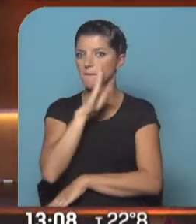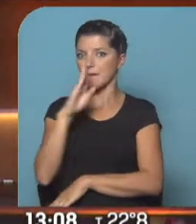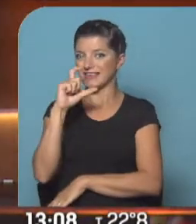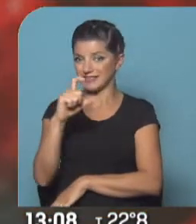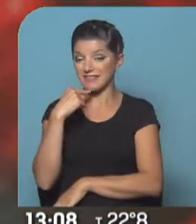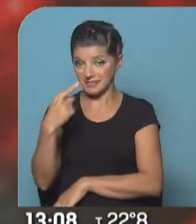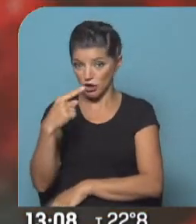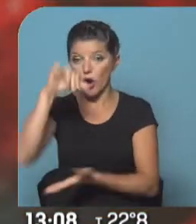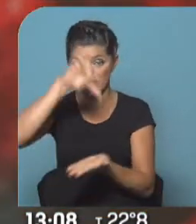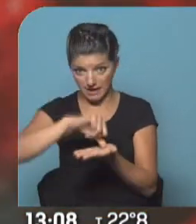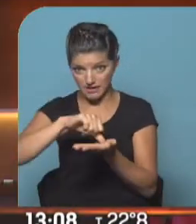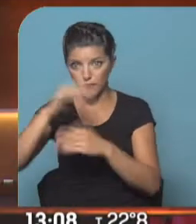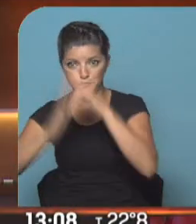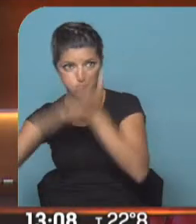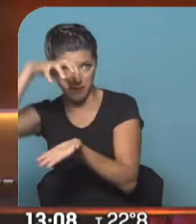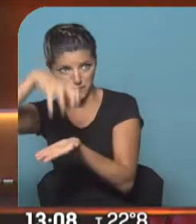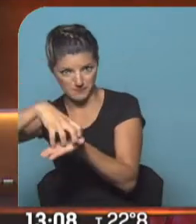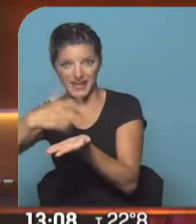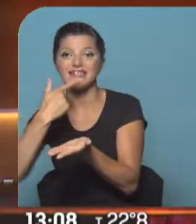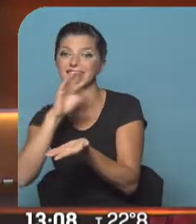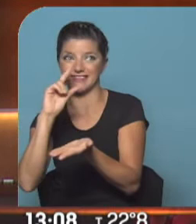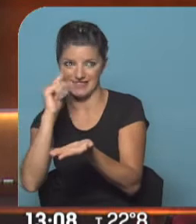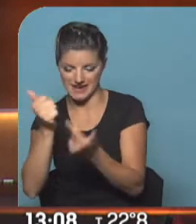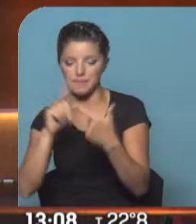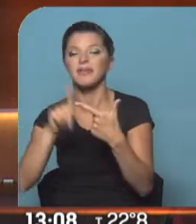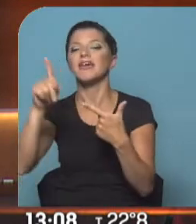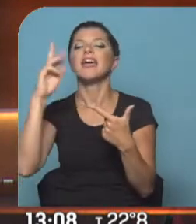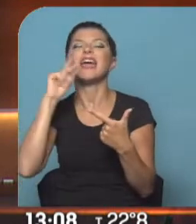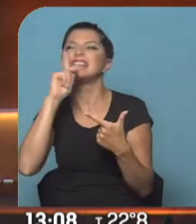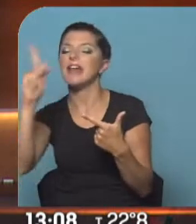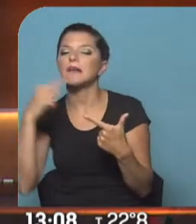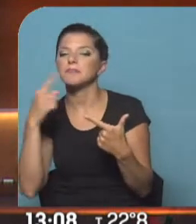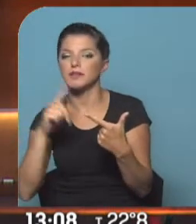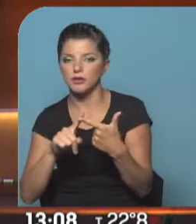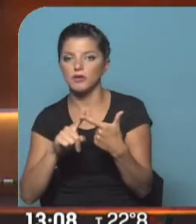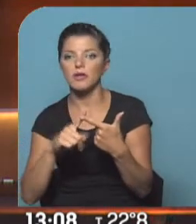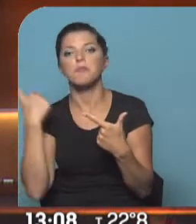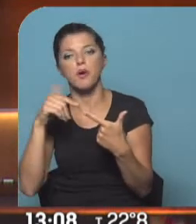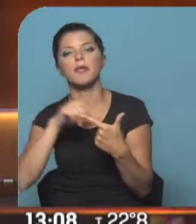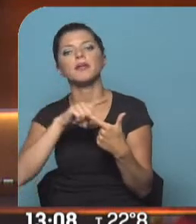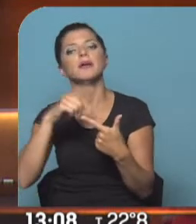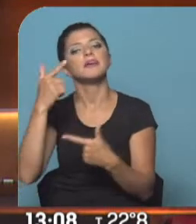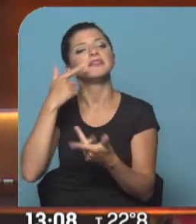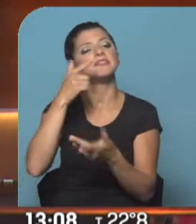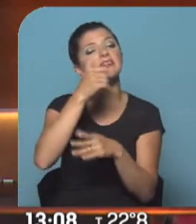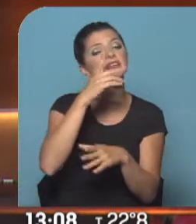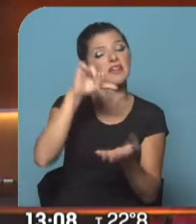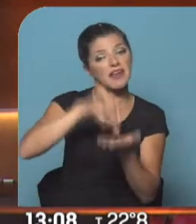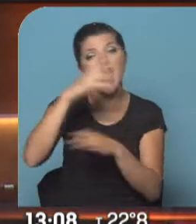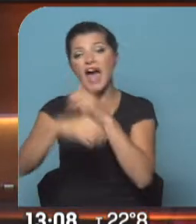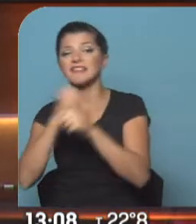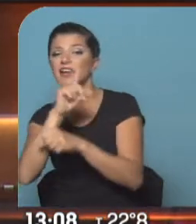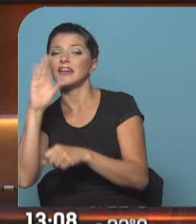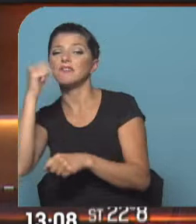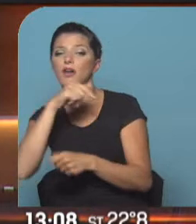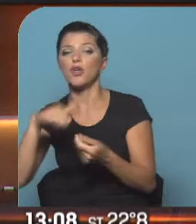base en Siria. Escuchamos a las milicias iraquíes diciendo que van a permitir usar el espacio aéreo de Irán hasta el Líbano. La verdad